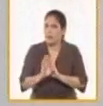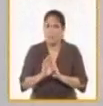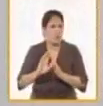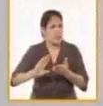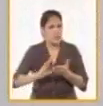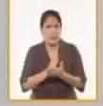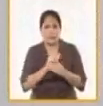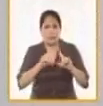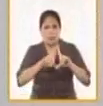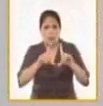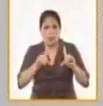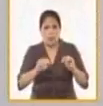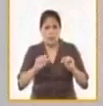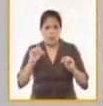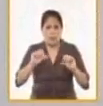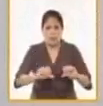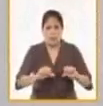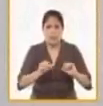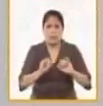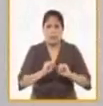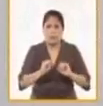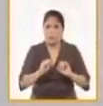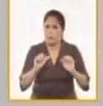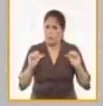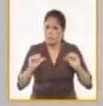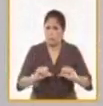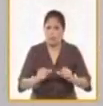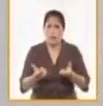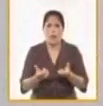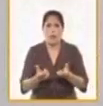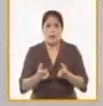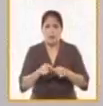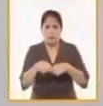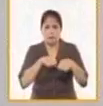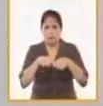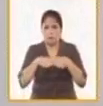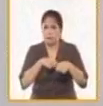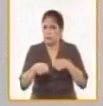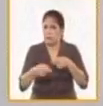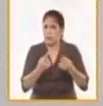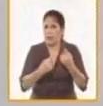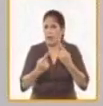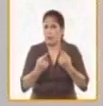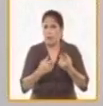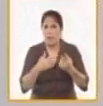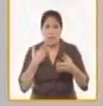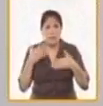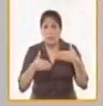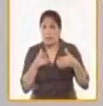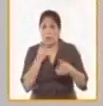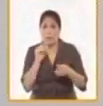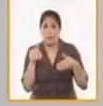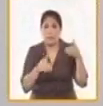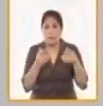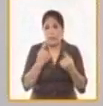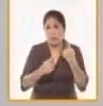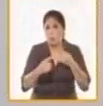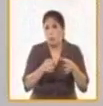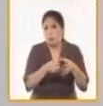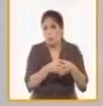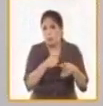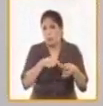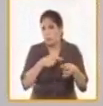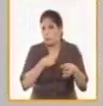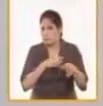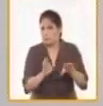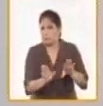descalificaciones, malas informaciones, demonizaciones de las actividades, y sobre eso nosotros